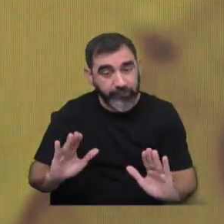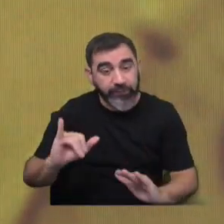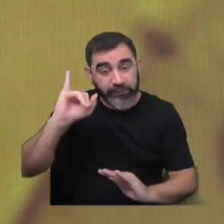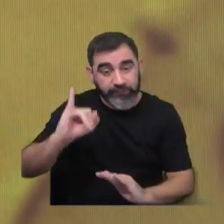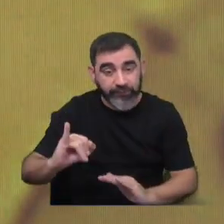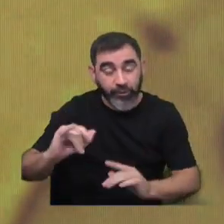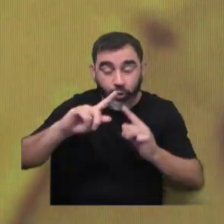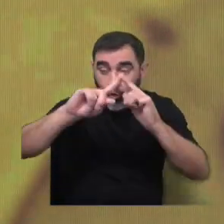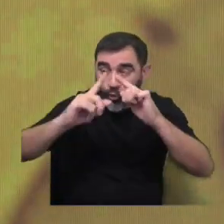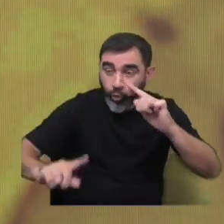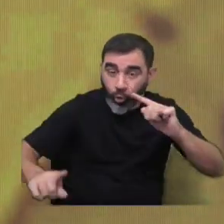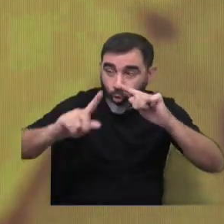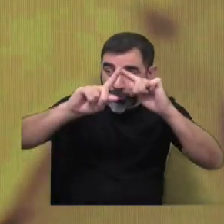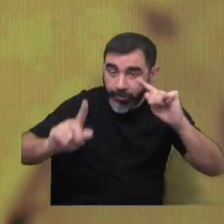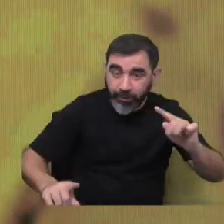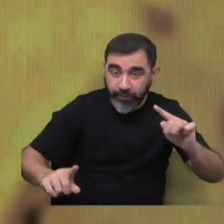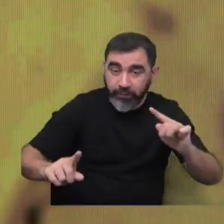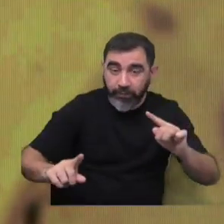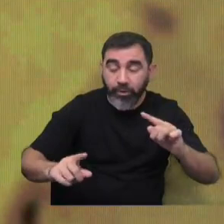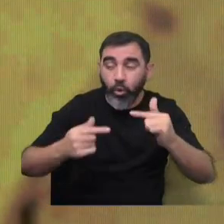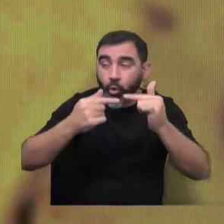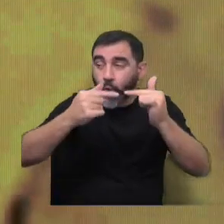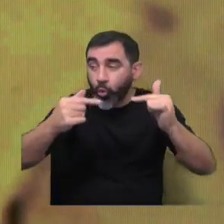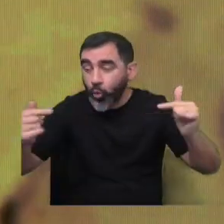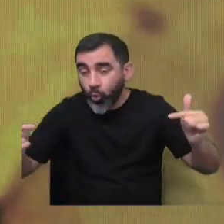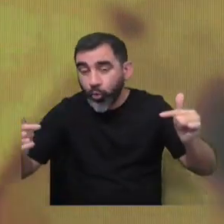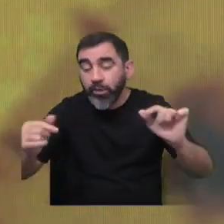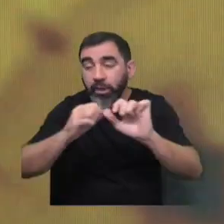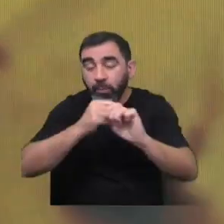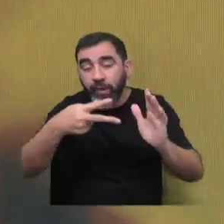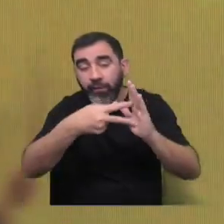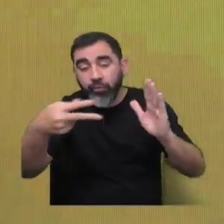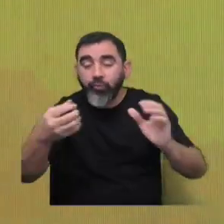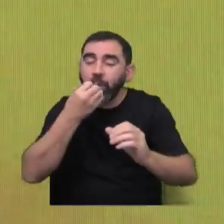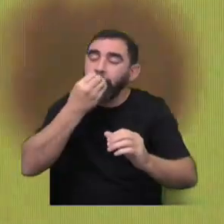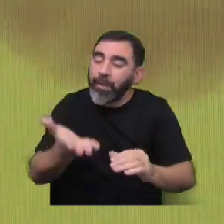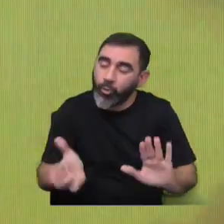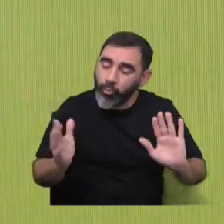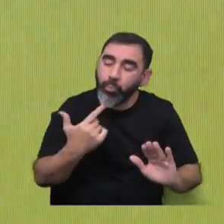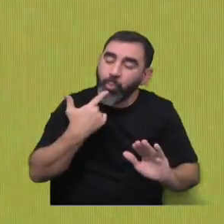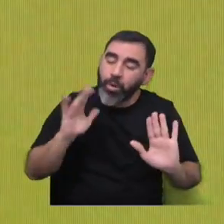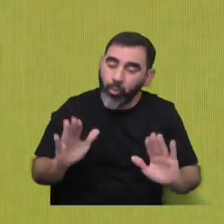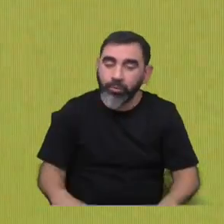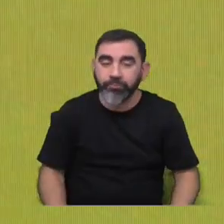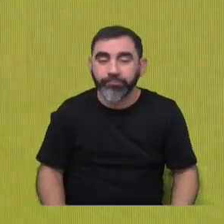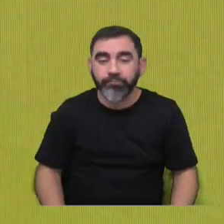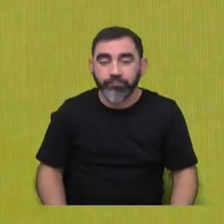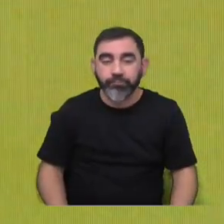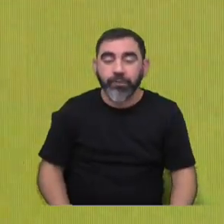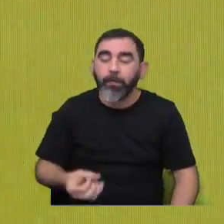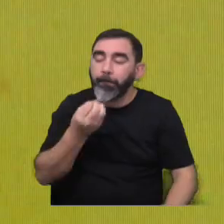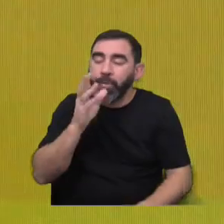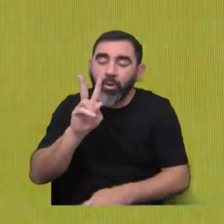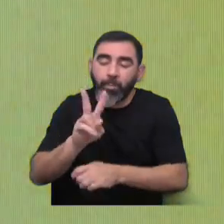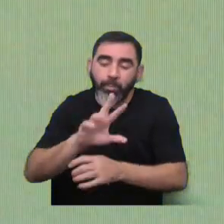viene tormenta eléctrica, bueno, todo aparato que pueda desenchufar, lo desenchufa y está tranquilo. Aunque ha mejorado mucho la protección en las